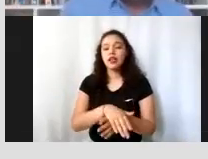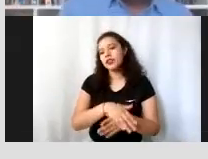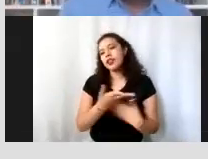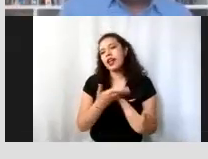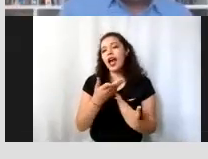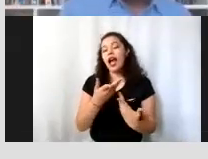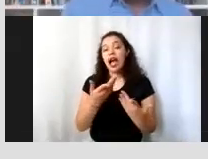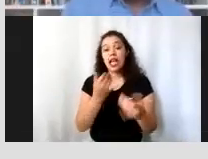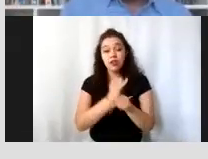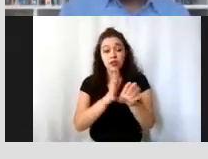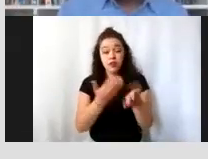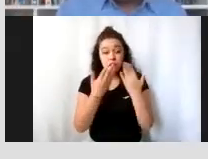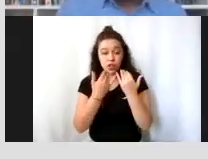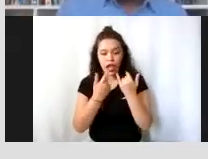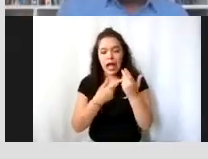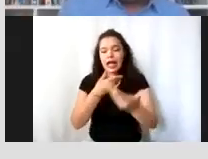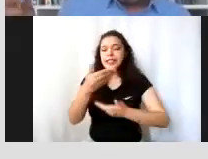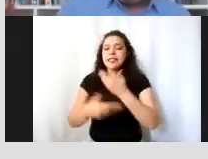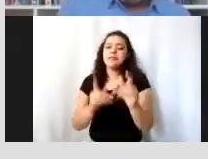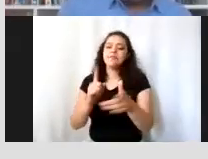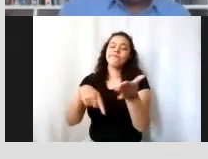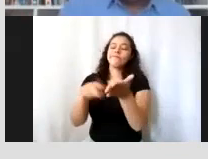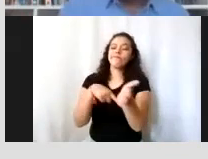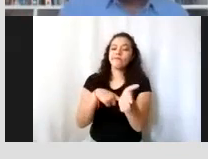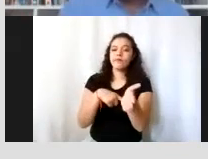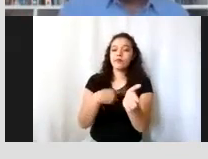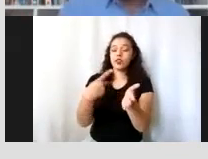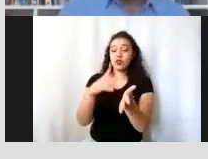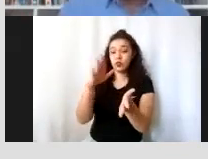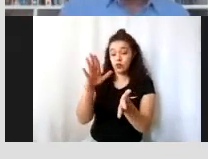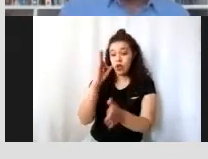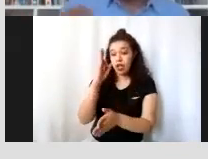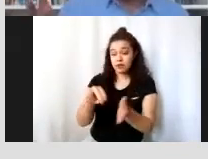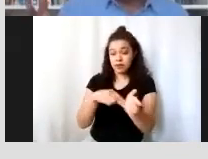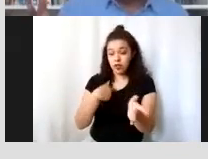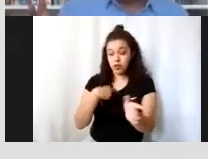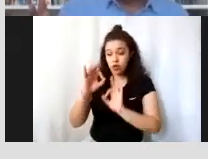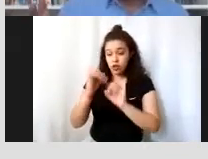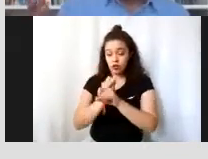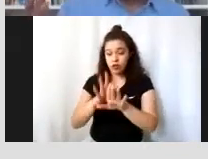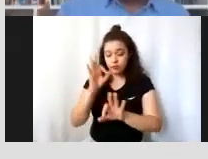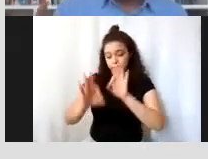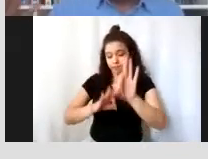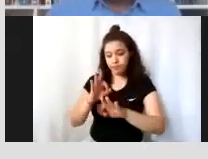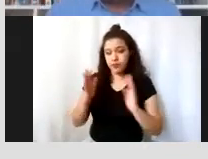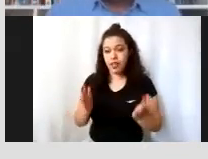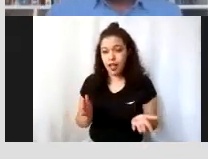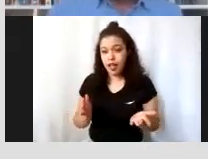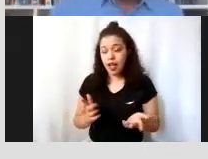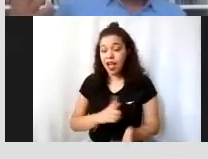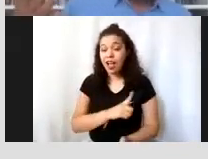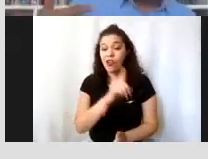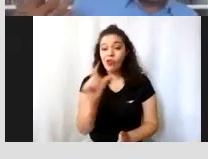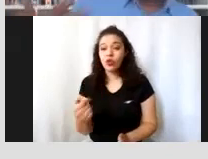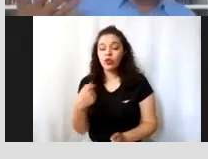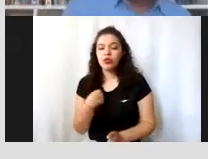presta. Una IAP puede decir, ok, tú revocas el consentimiento para el tratamiento de datos personales, luego entonces yo